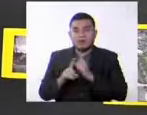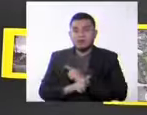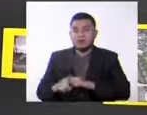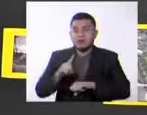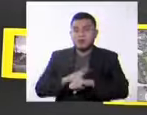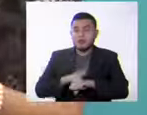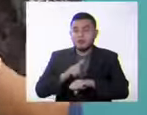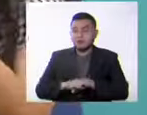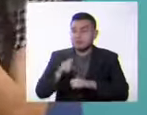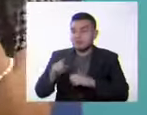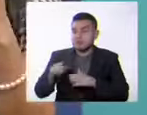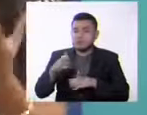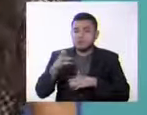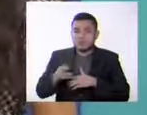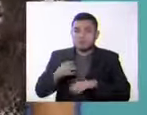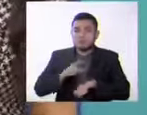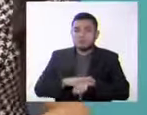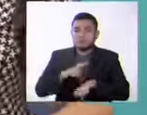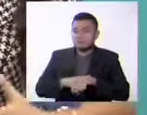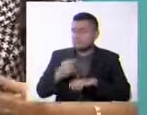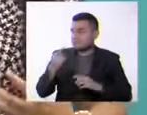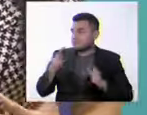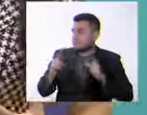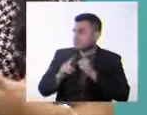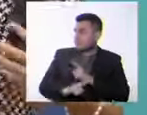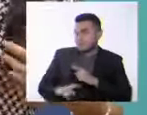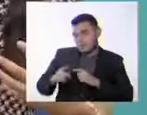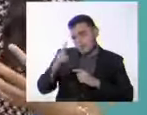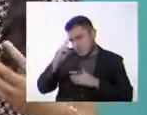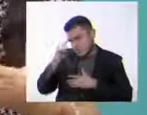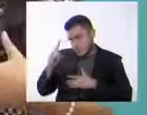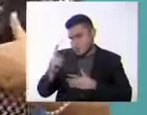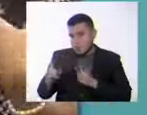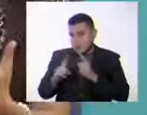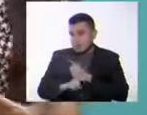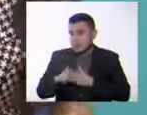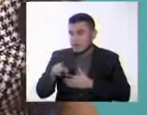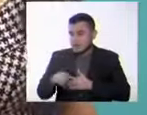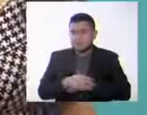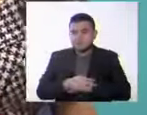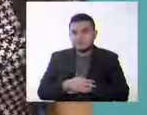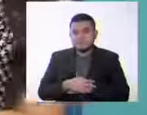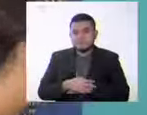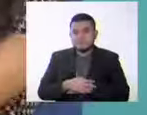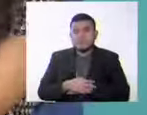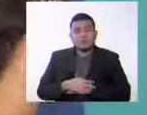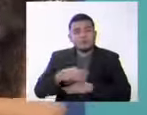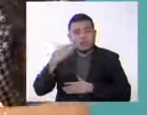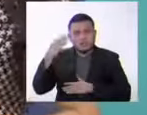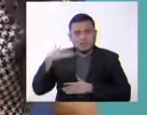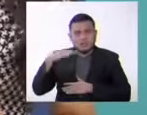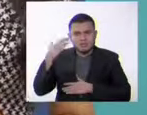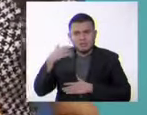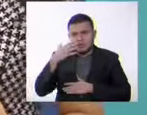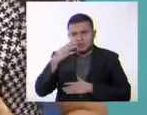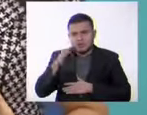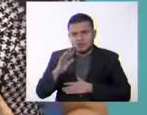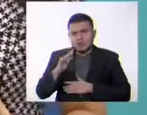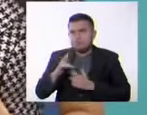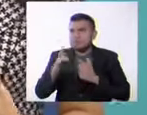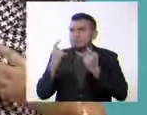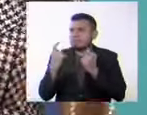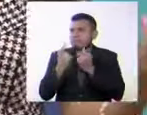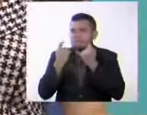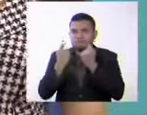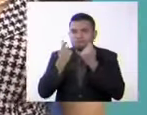un mismo espacio y cómo las concepciones de ese espacio han cambiado. No ha cambiado así la tradición, por ejemplo, de celebrar las fiestas